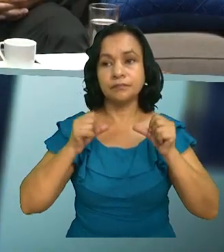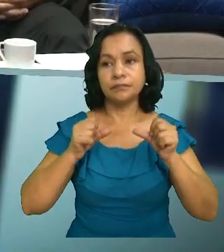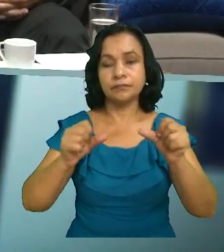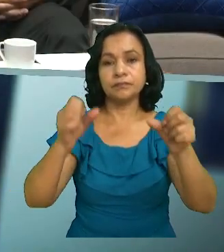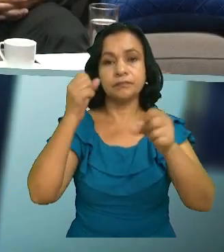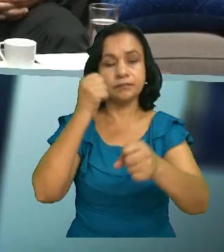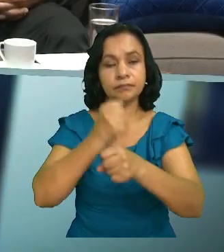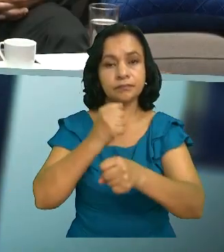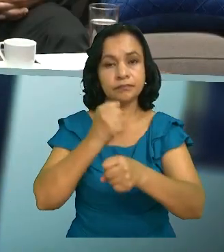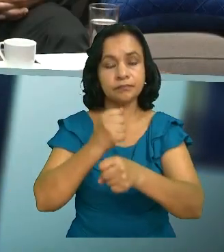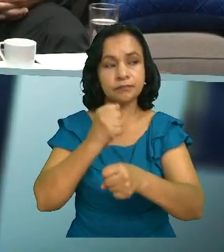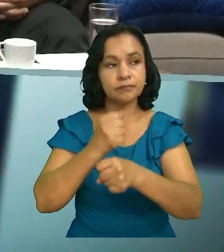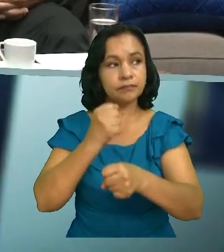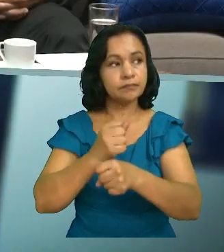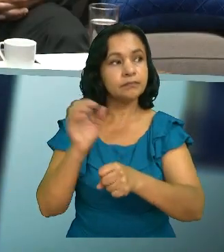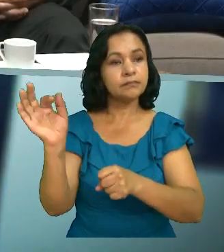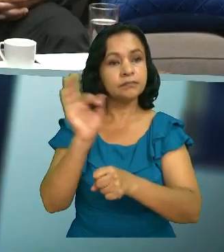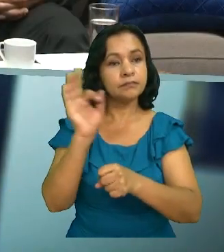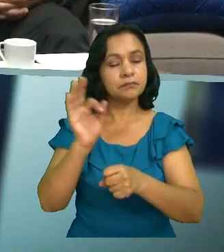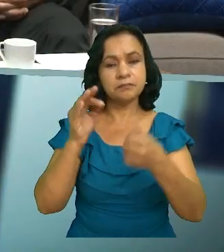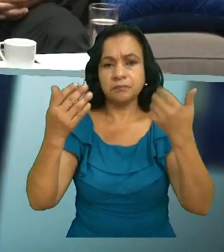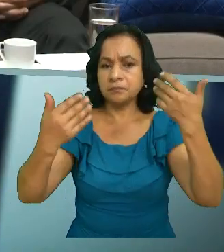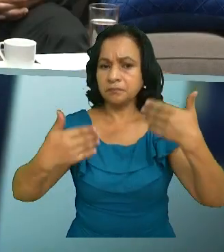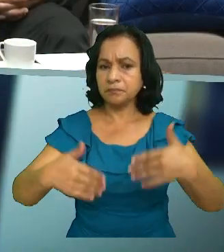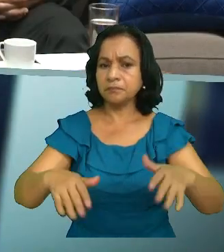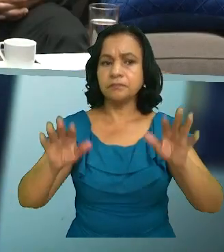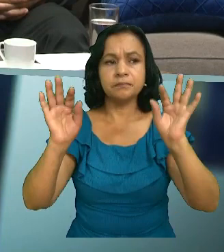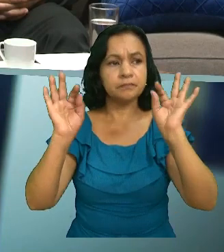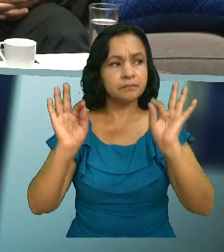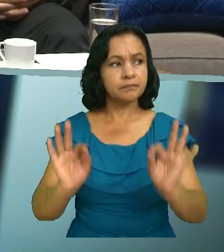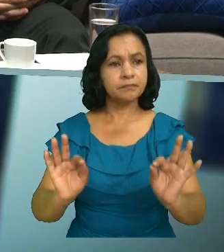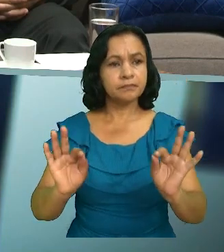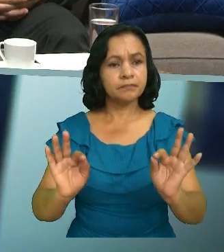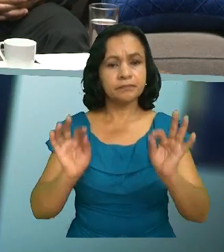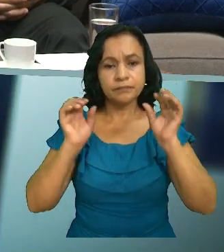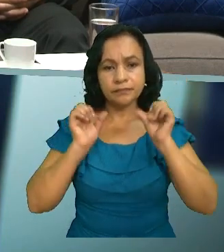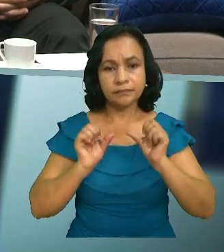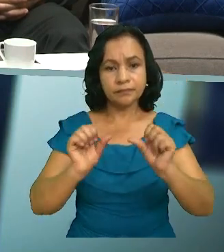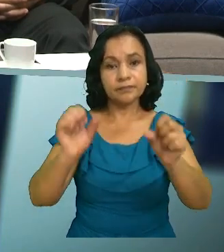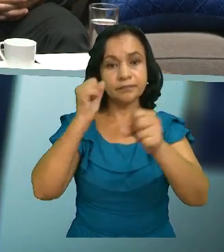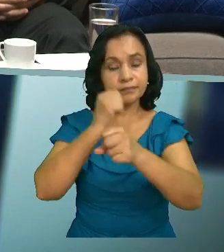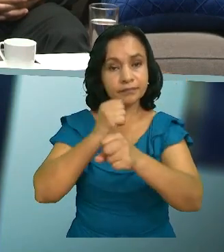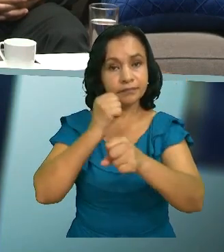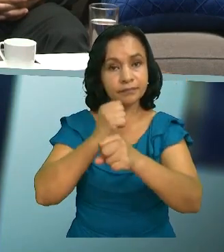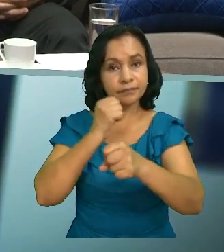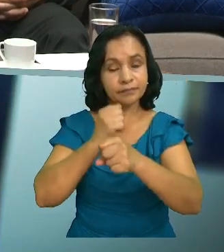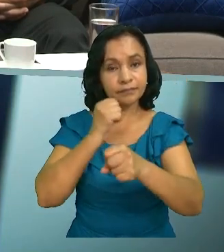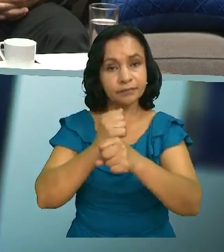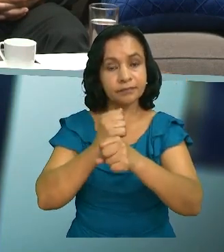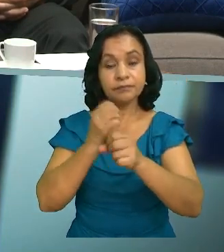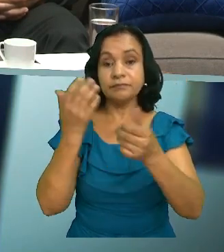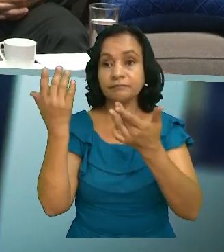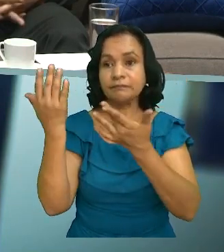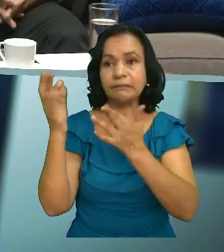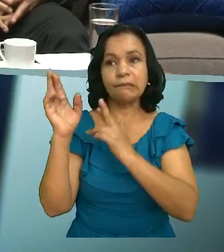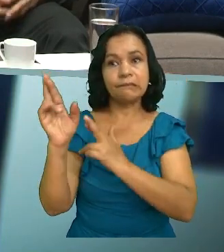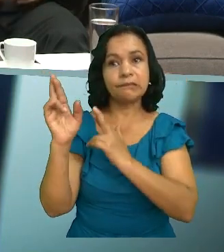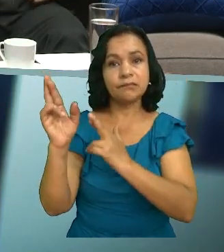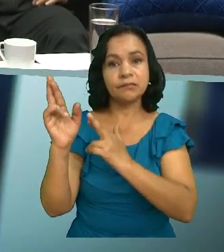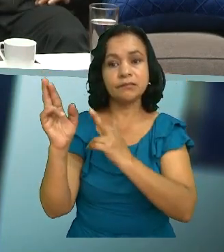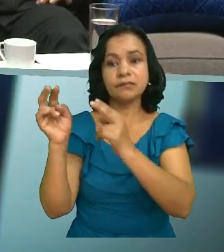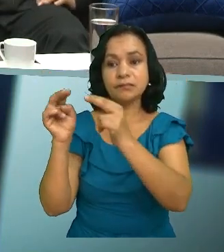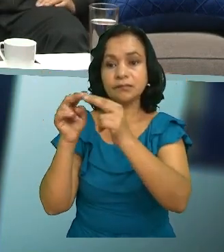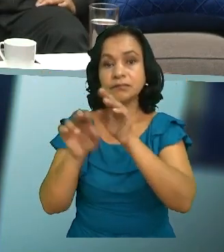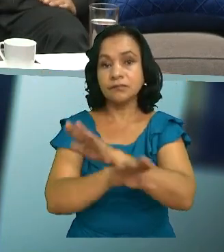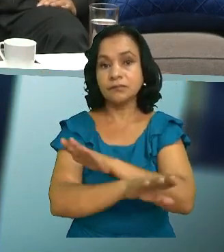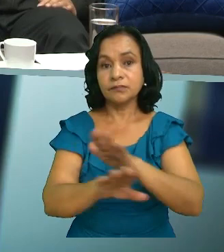trabajando de forma normal, se sigue trabajando con gran esperanza en culminar las